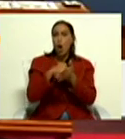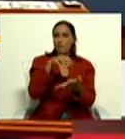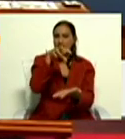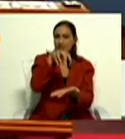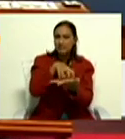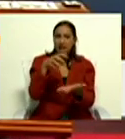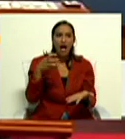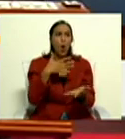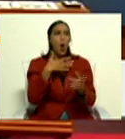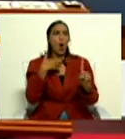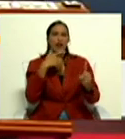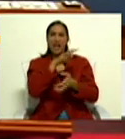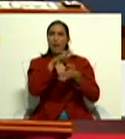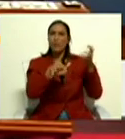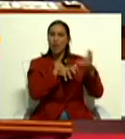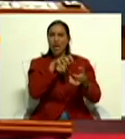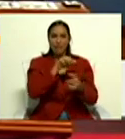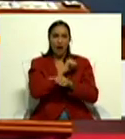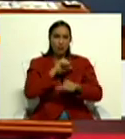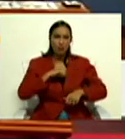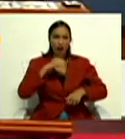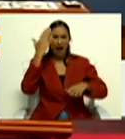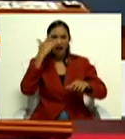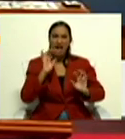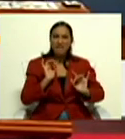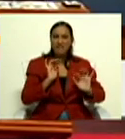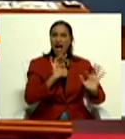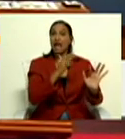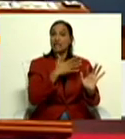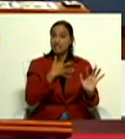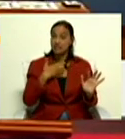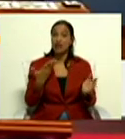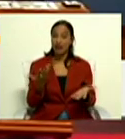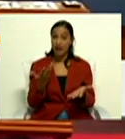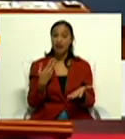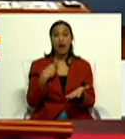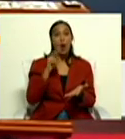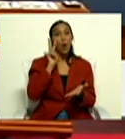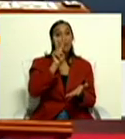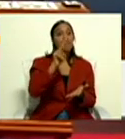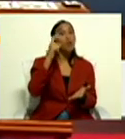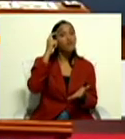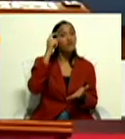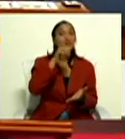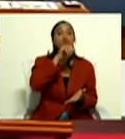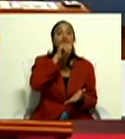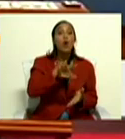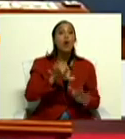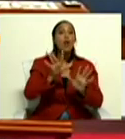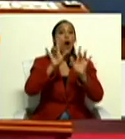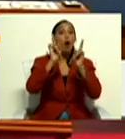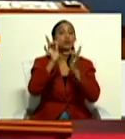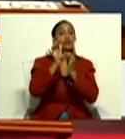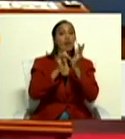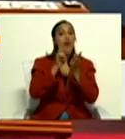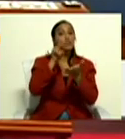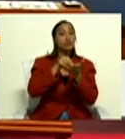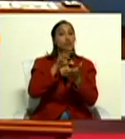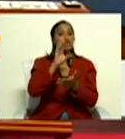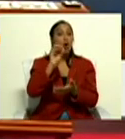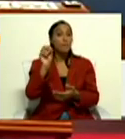hemos visto de manera implacable desde el golpe de Estado del 11 de abril del año 2002 hasta la fecha. Esto no ha cesado.